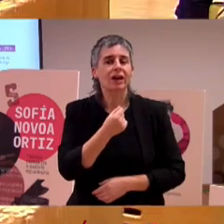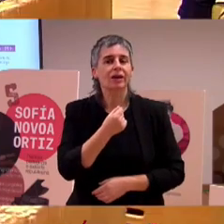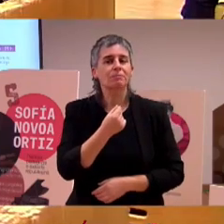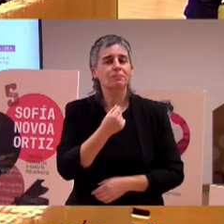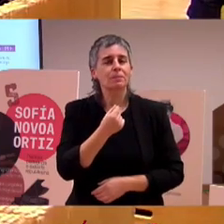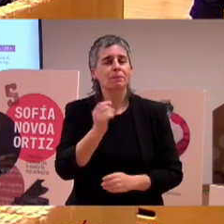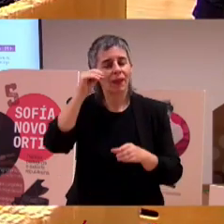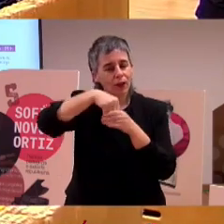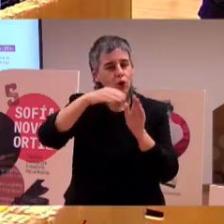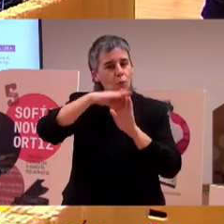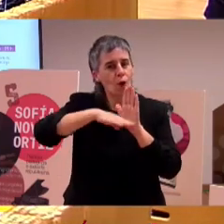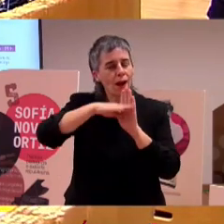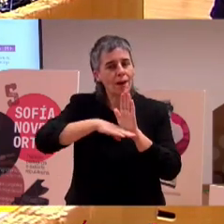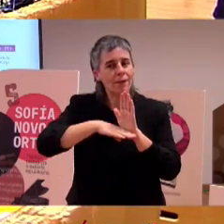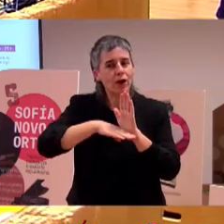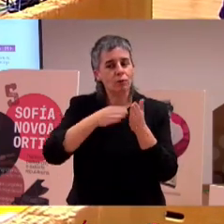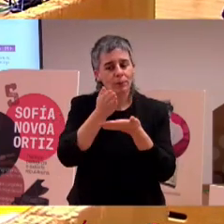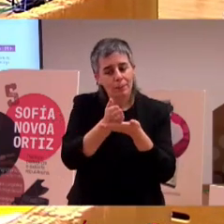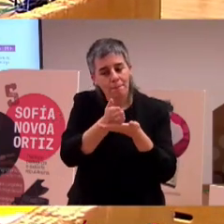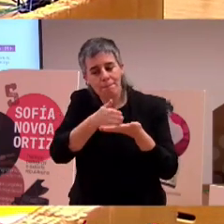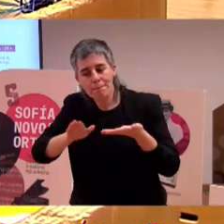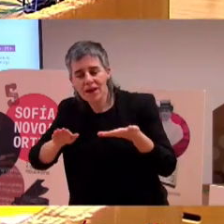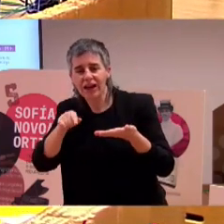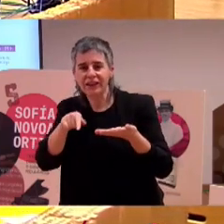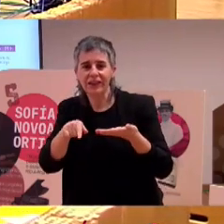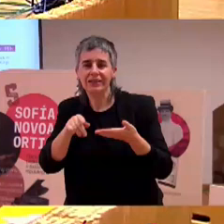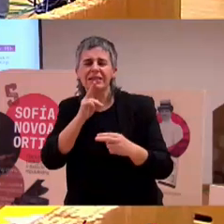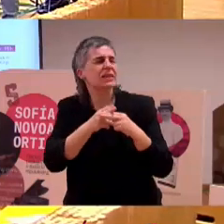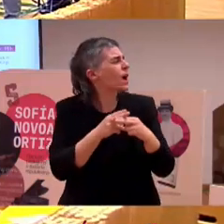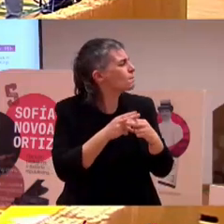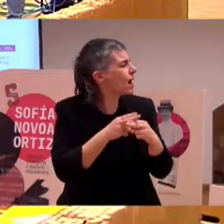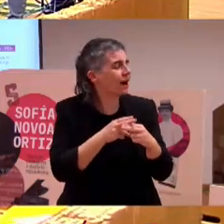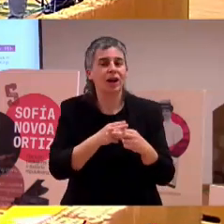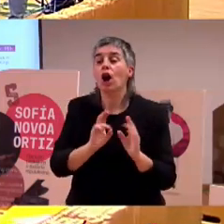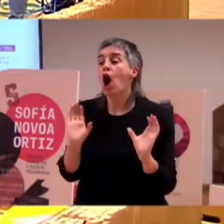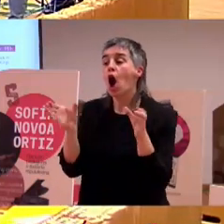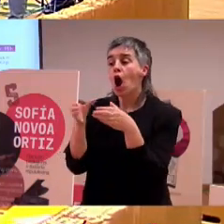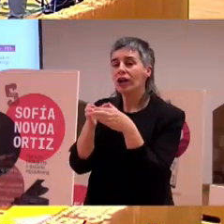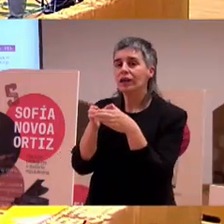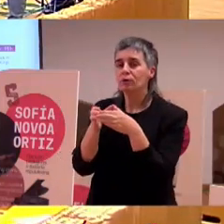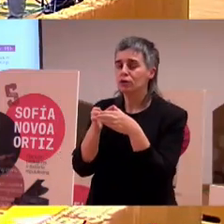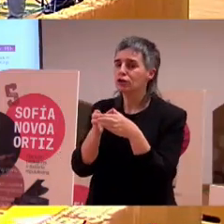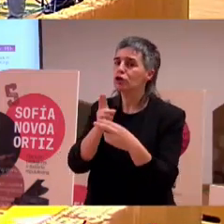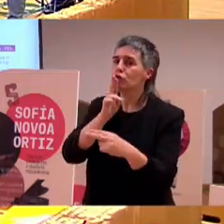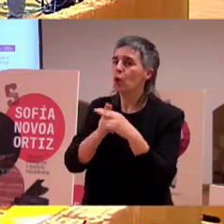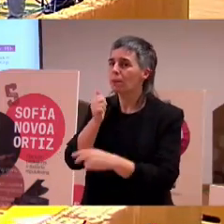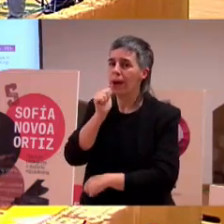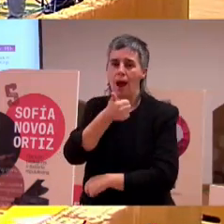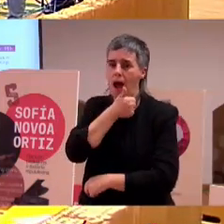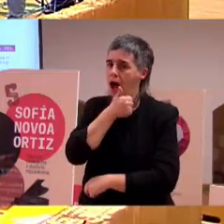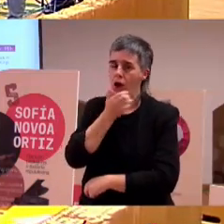apartado de, como se chama, Marián? Colectivos e anónimas. Anónimas, as anónimas, un pouco así, pero